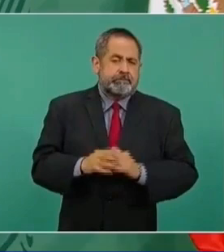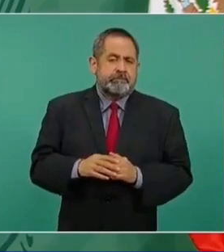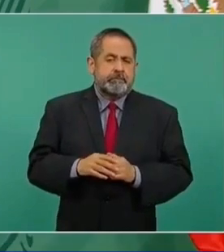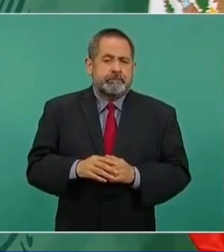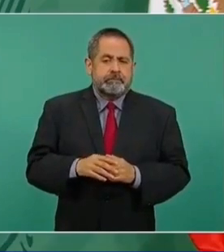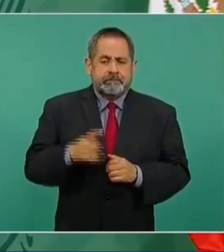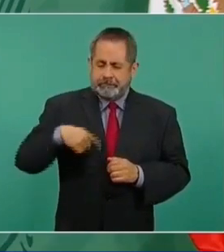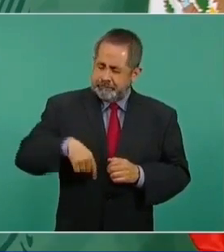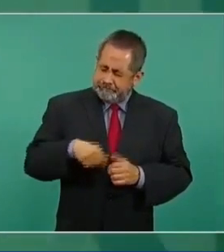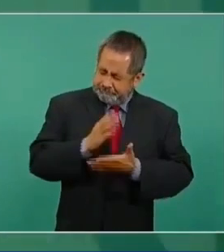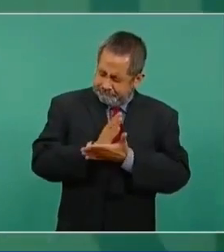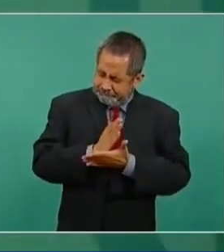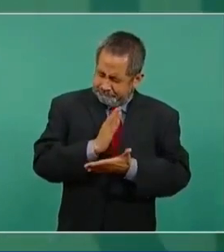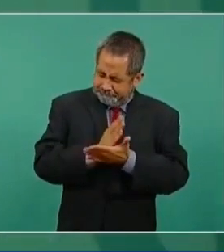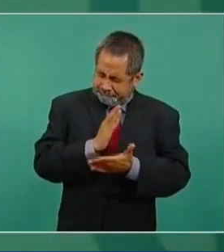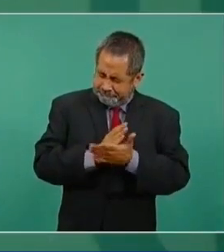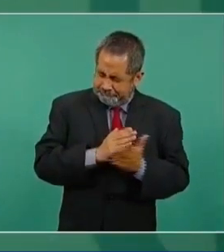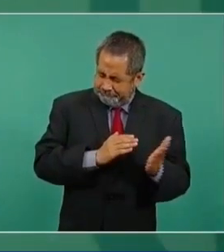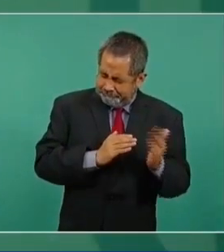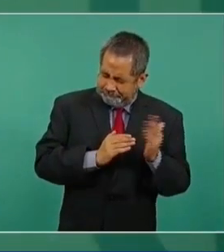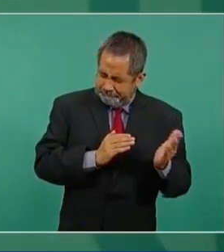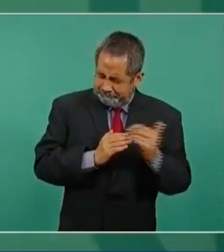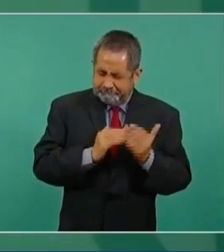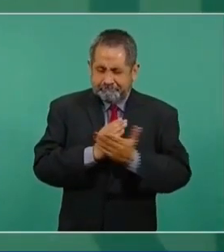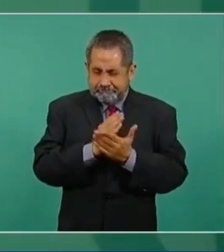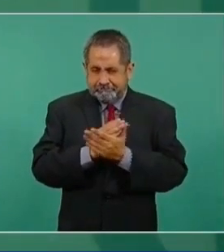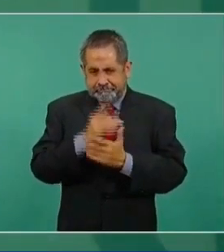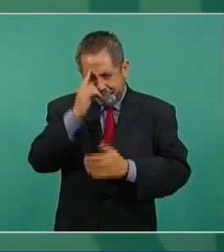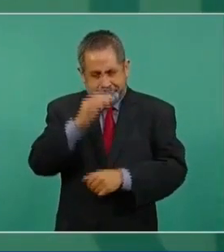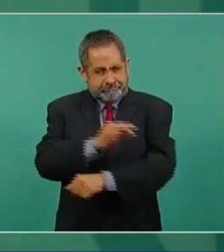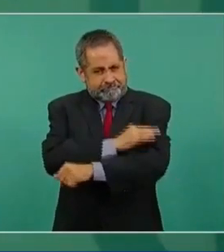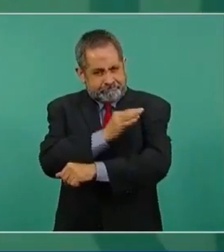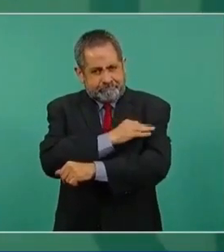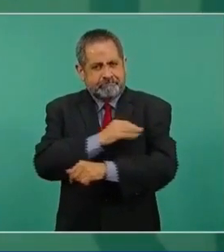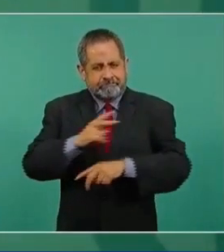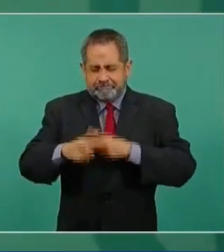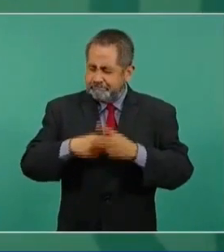somos muy perseverantes nosotros, somos muy tercos